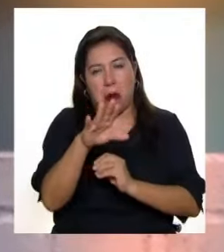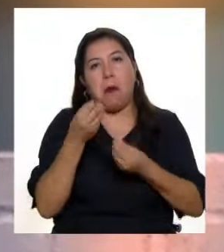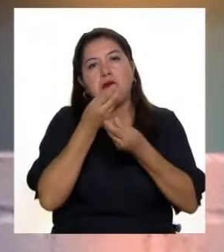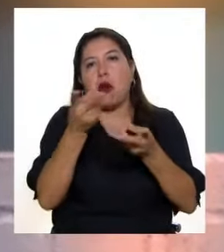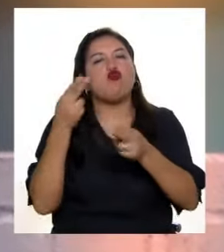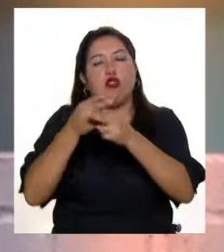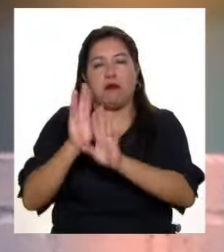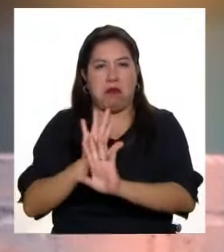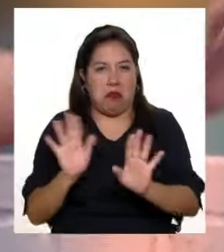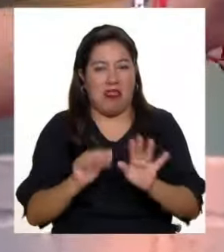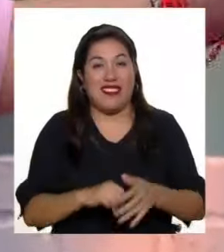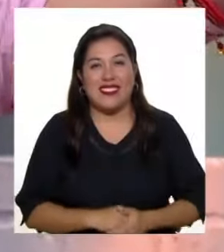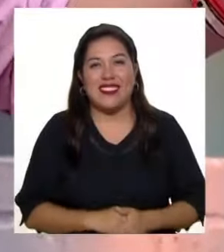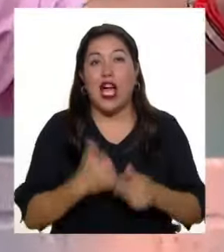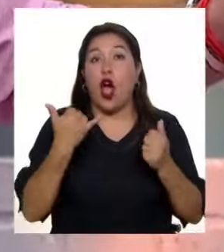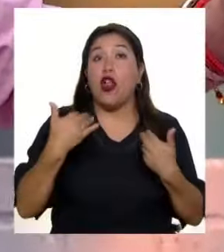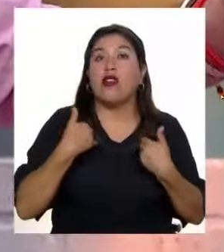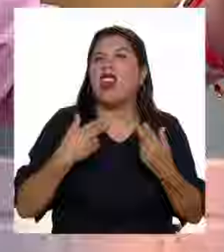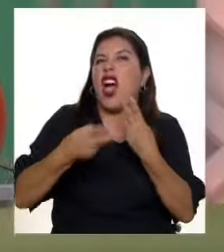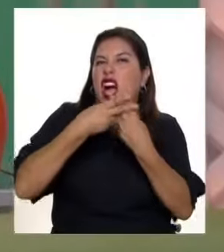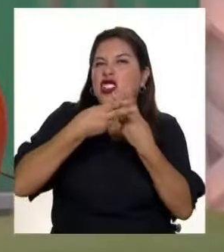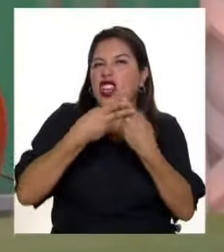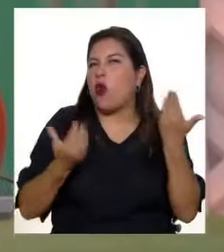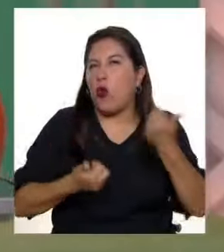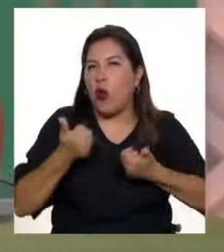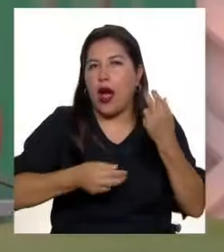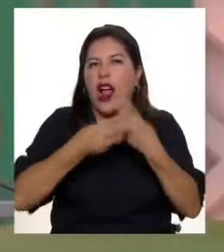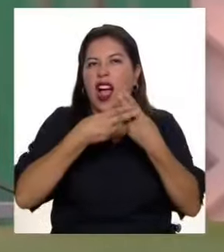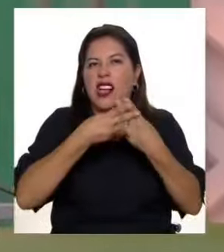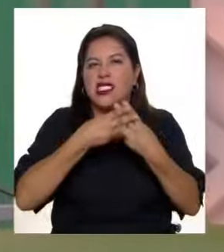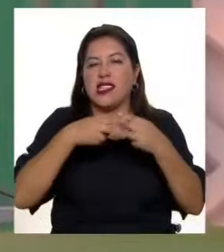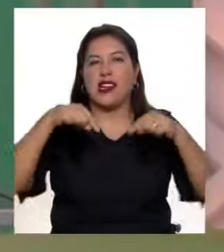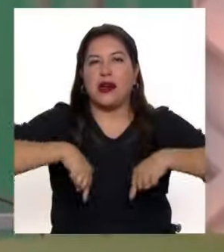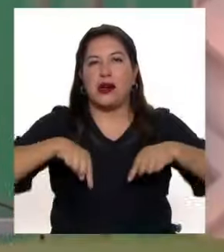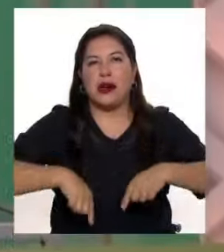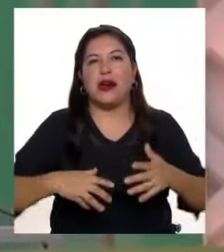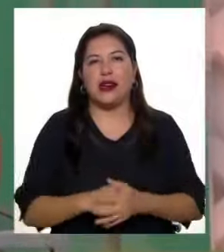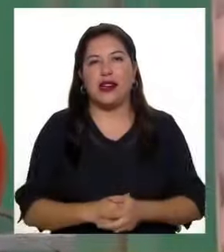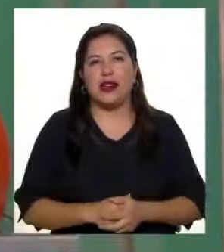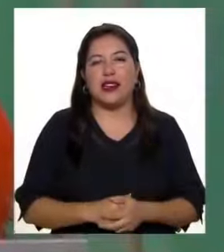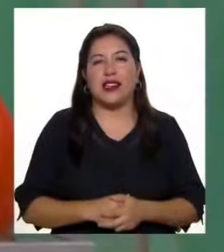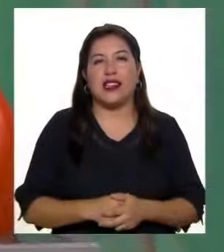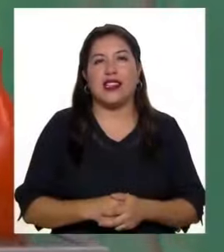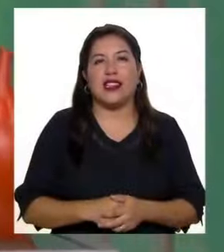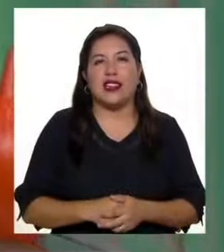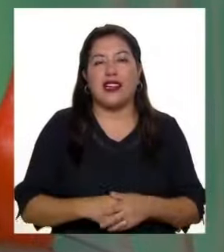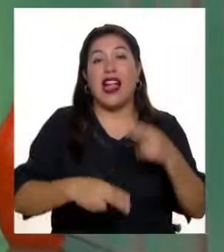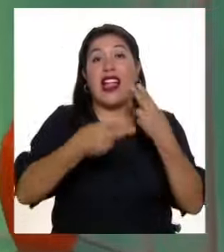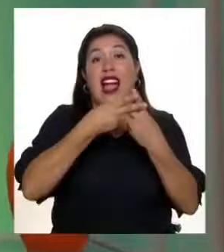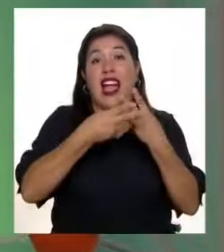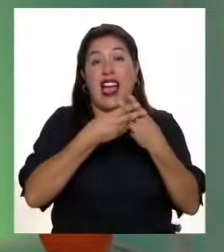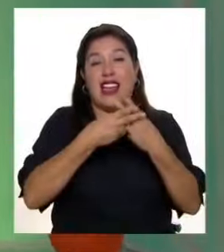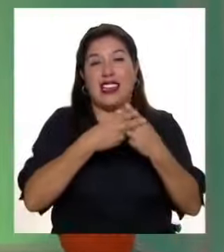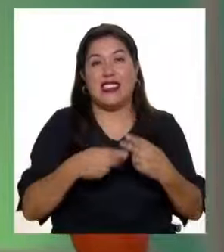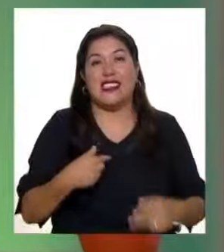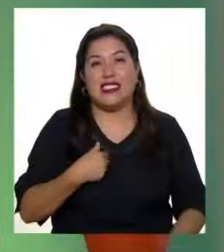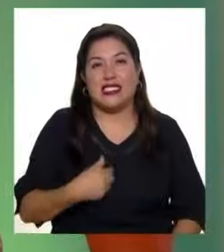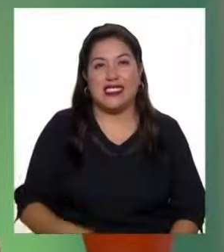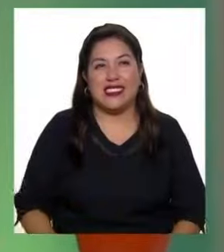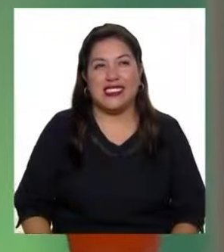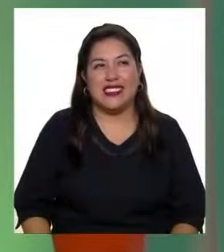este tema. Hoy tenemos un hashtag, mi querida gente. Sí, el hashtag del día de hoy es yo, no, de niño yo. Está